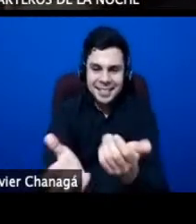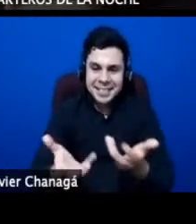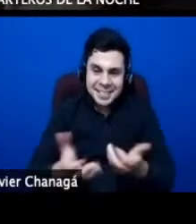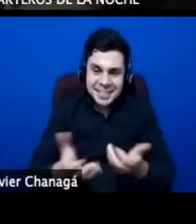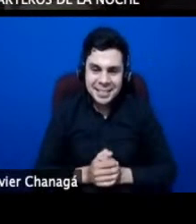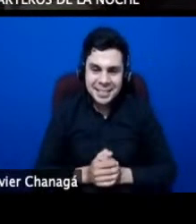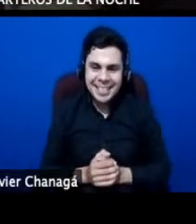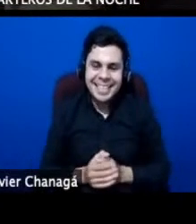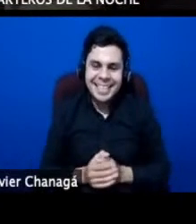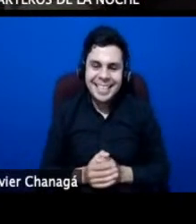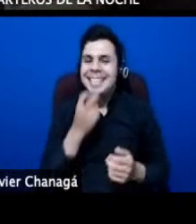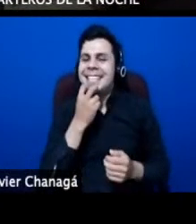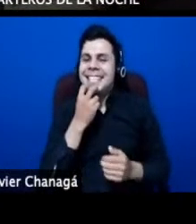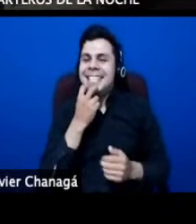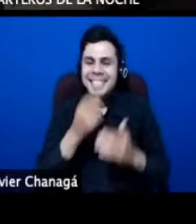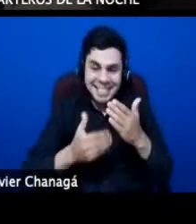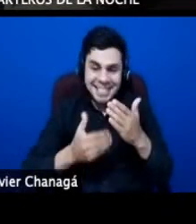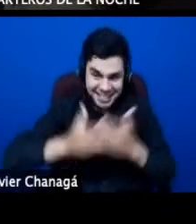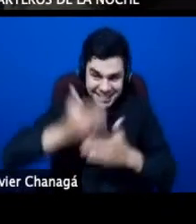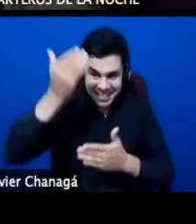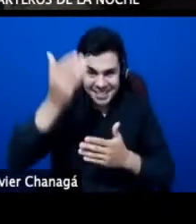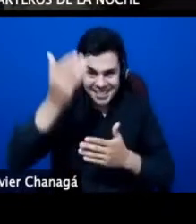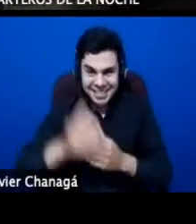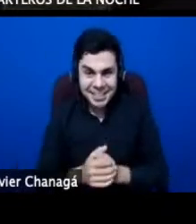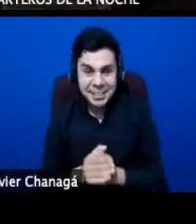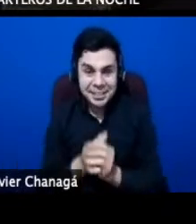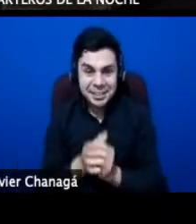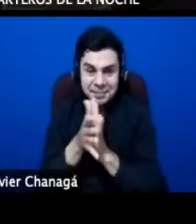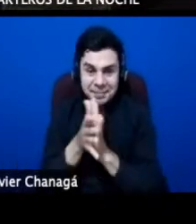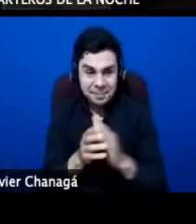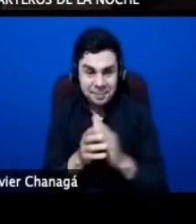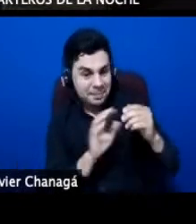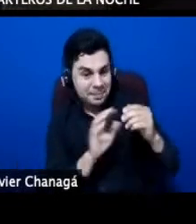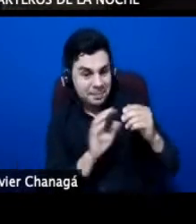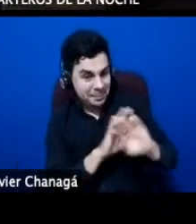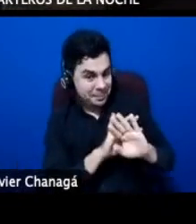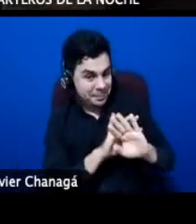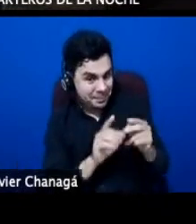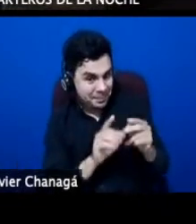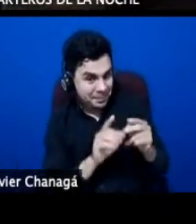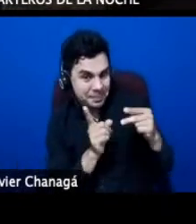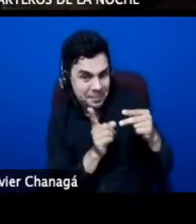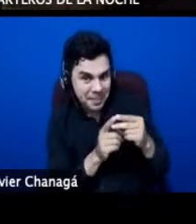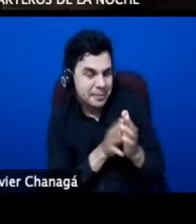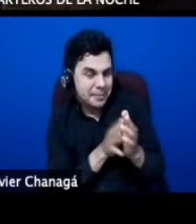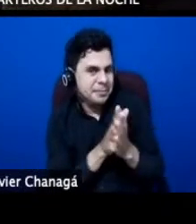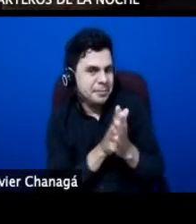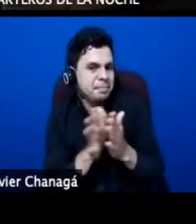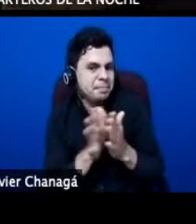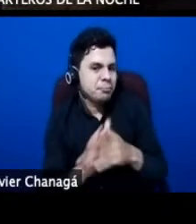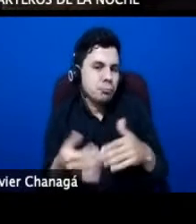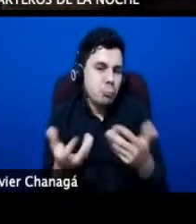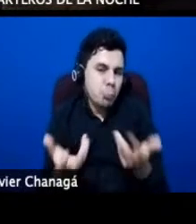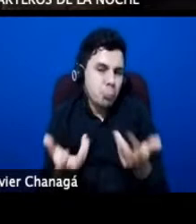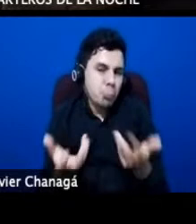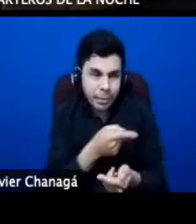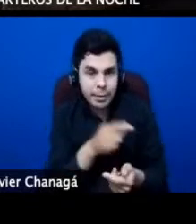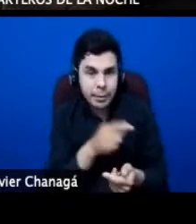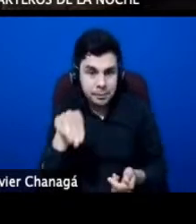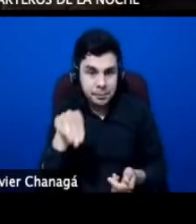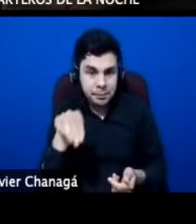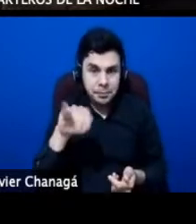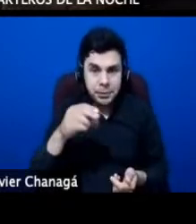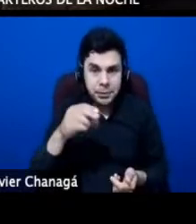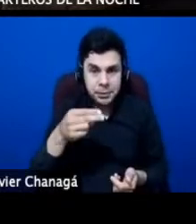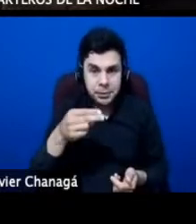Voy a empezar también entonces de atrás para adelante, un poco aludiendo a lo que dice el compañero Michael, y es que a